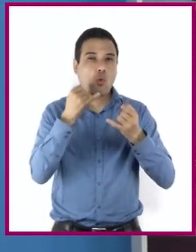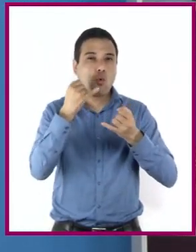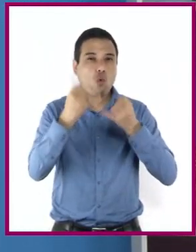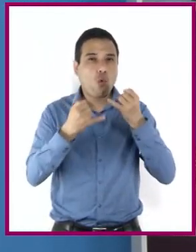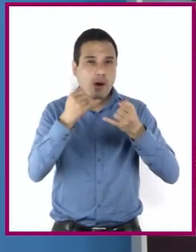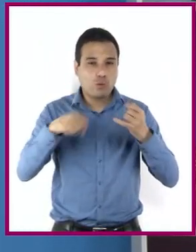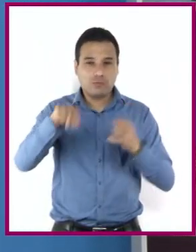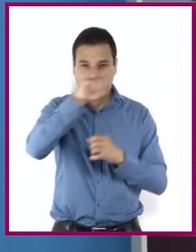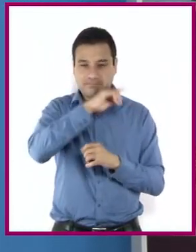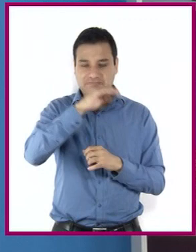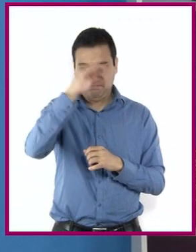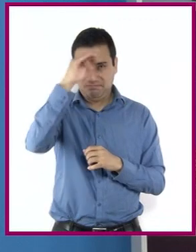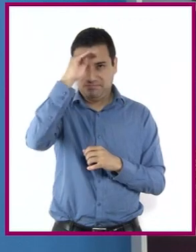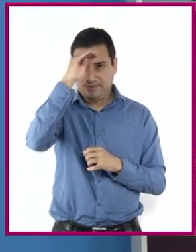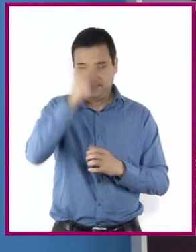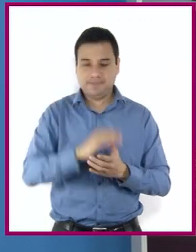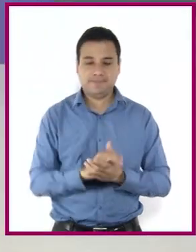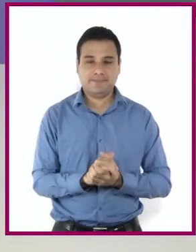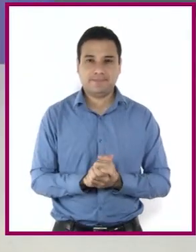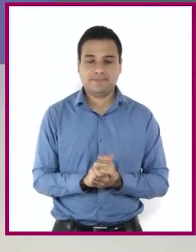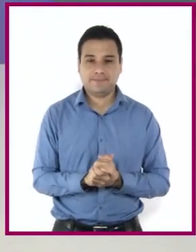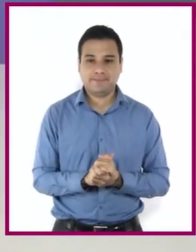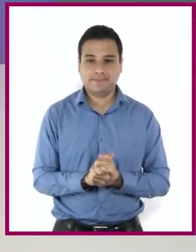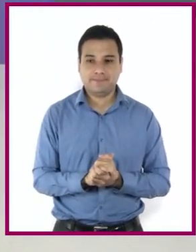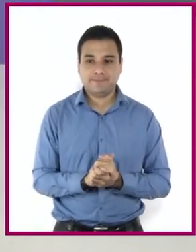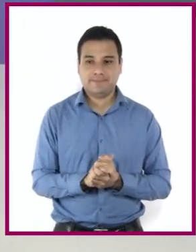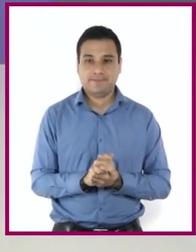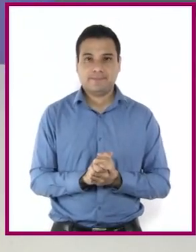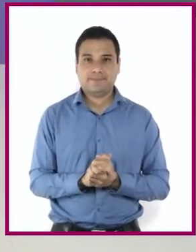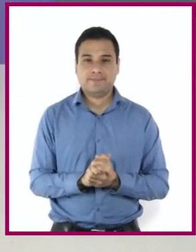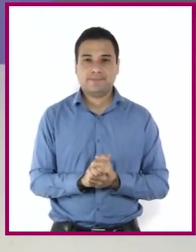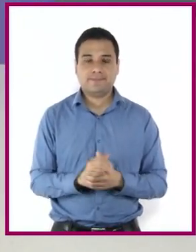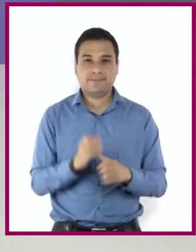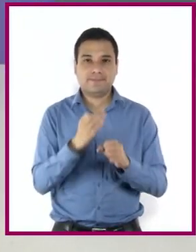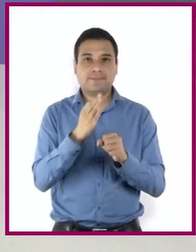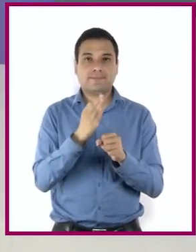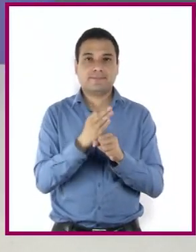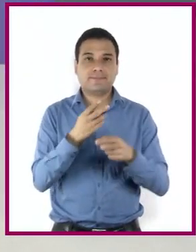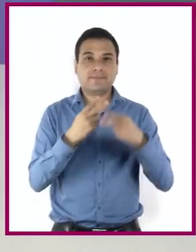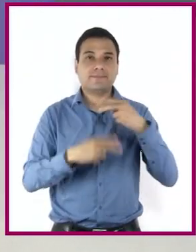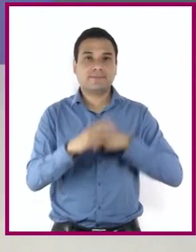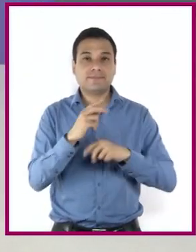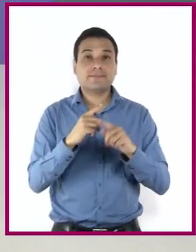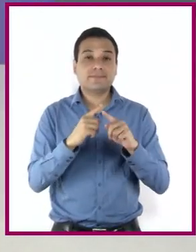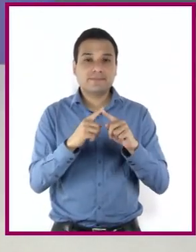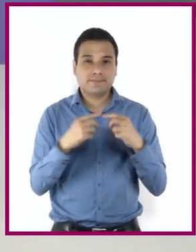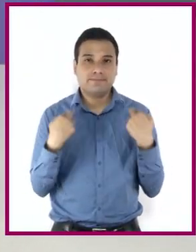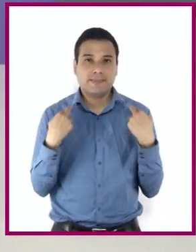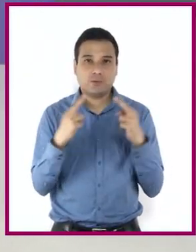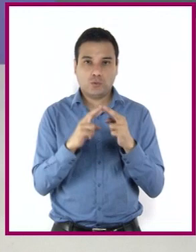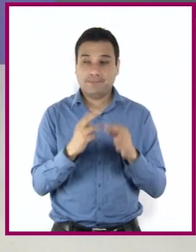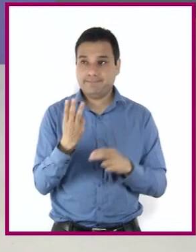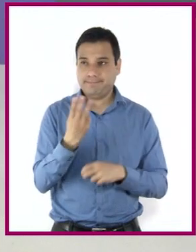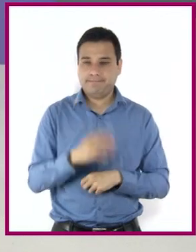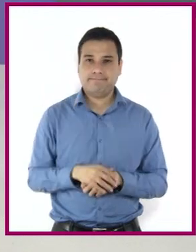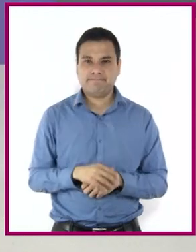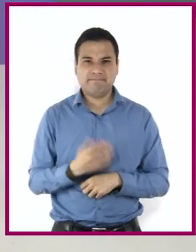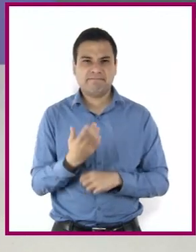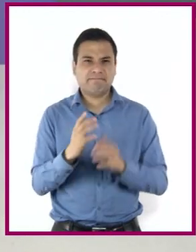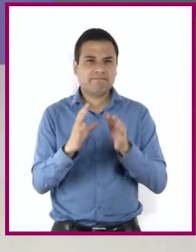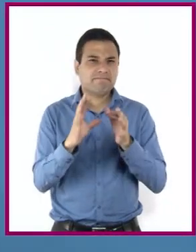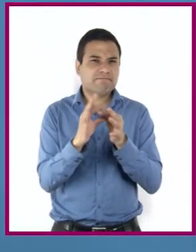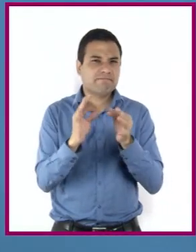a pensar sobre lo aprendido hasta ahora? Para ello nos acompañan Aida, Mercedes y Héctor. ¿Cómo están? ¿Qué nos tienen